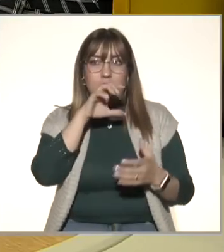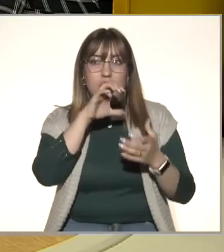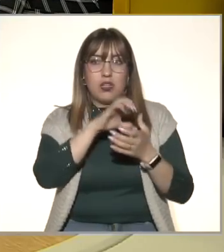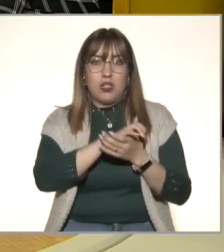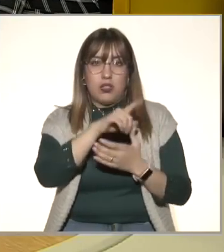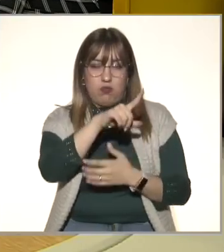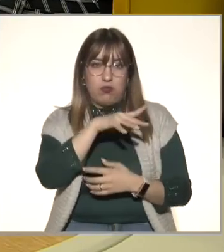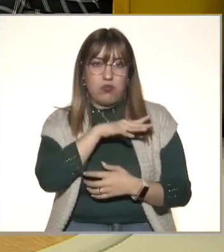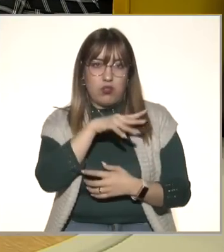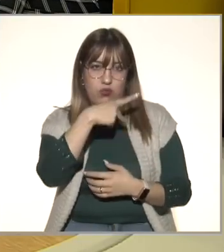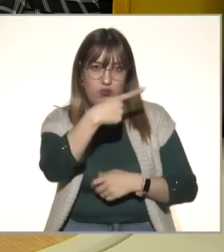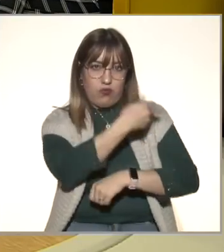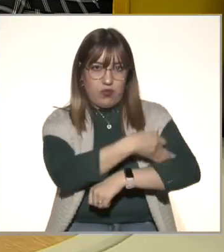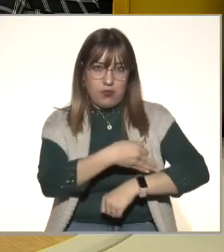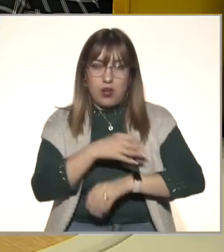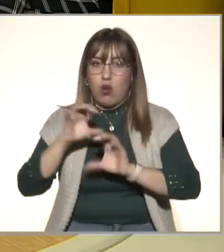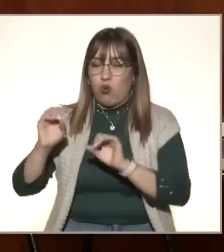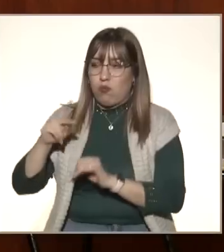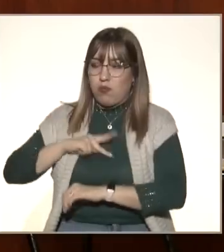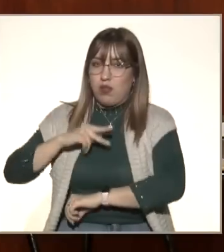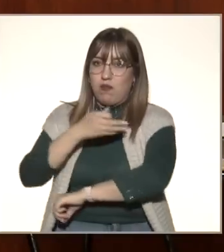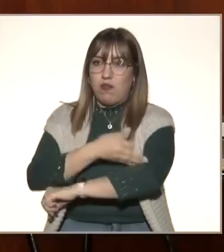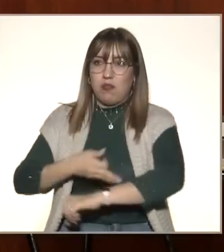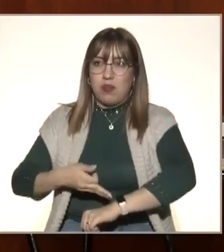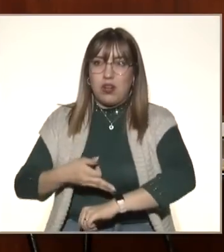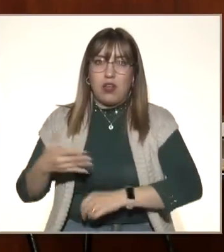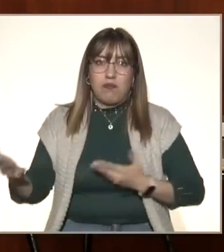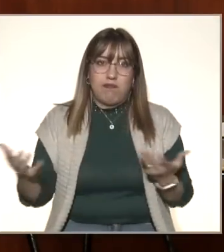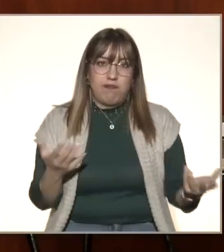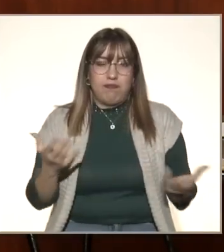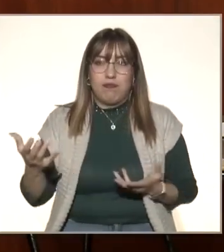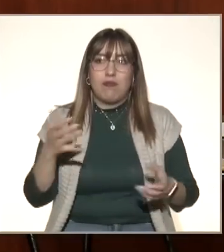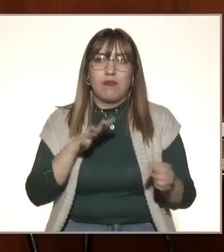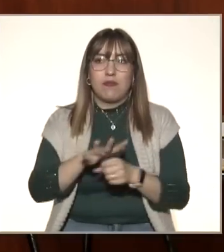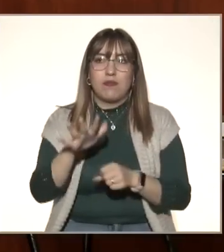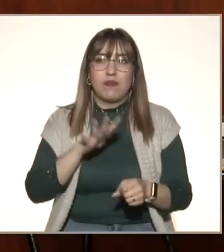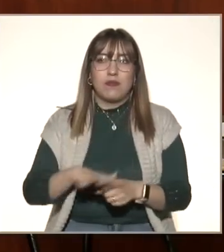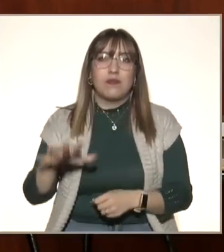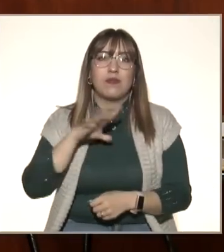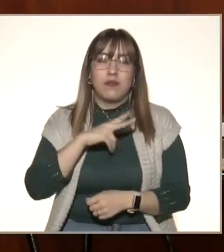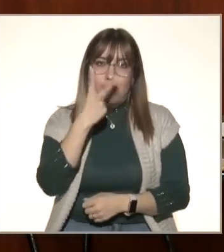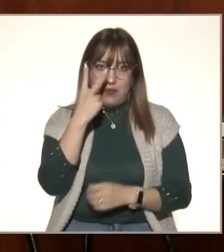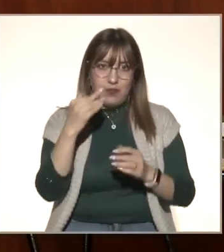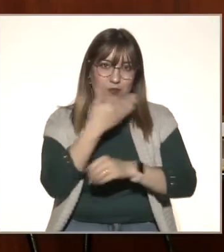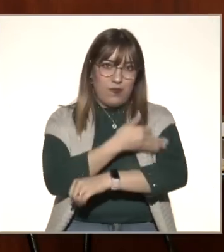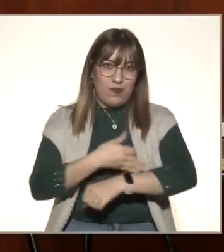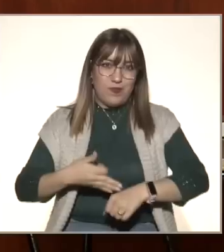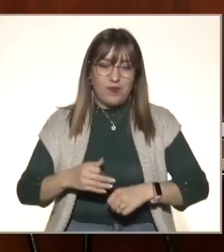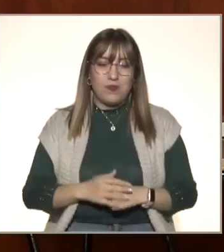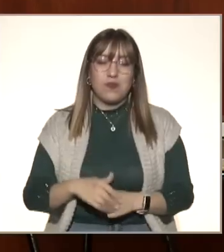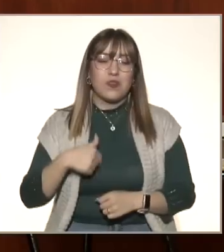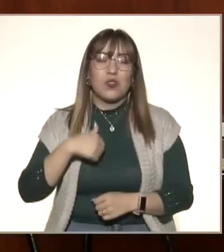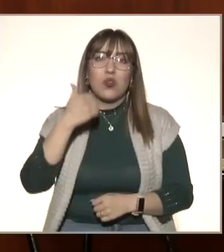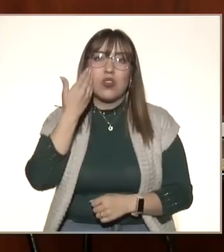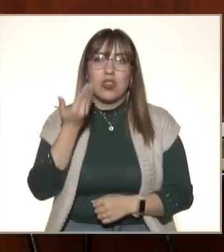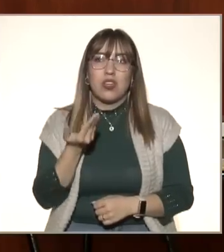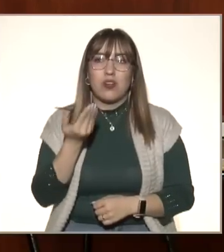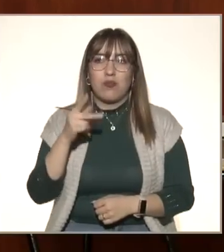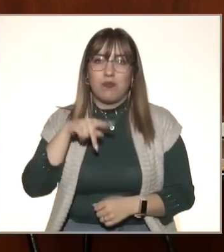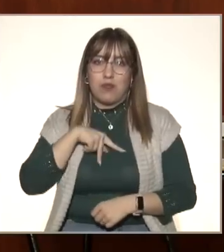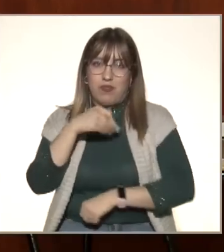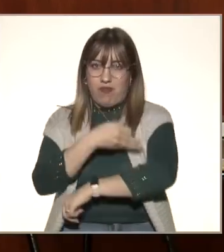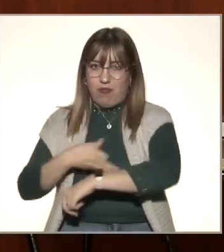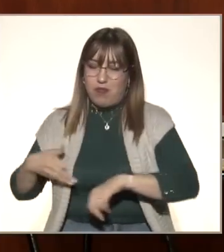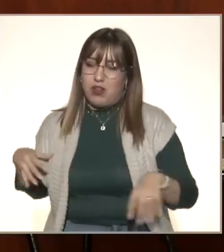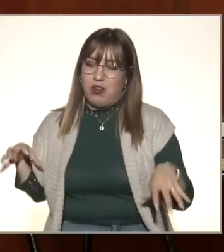tengo la de él. Entonces, ¿de cuál estamos hablando? ¿No? En primer lugar, sí. ¿No? Porque hay dos familias. Entonces, si yo digo, yo quiero pasarla con mi familia y él también la quiere